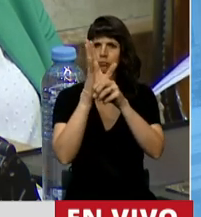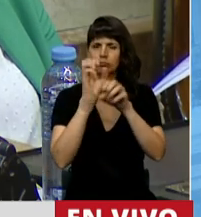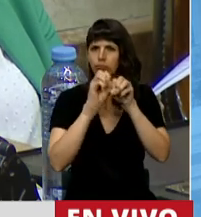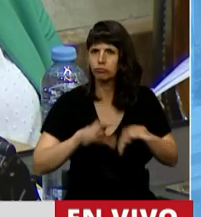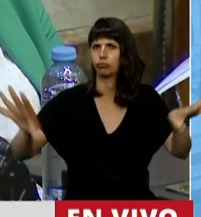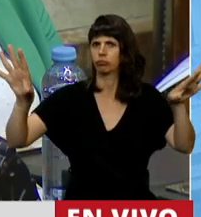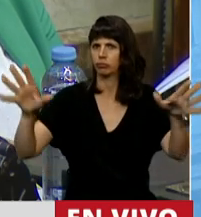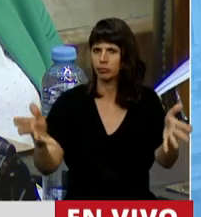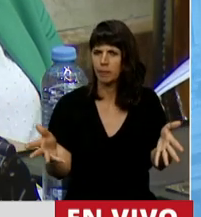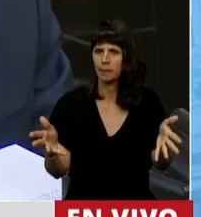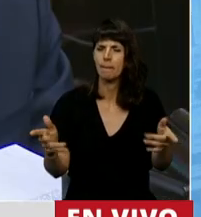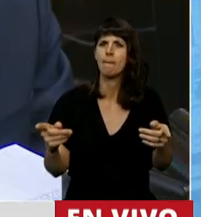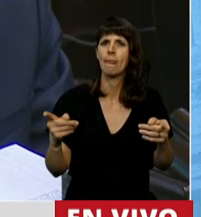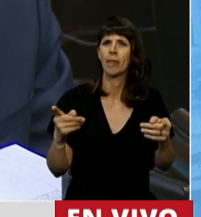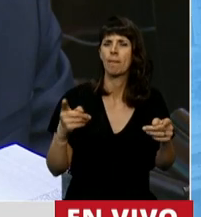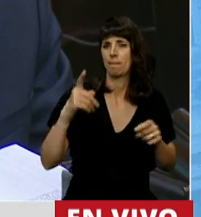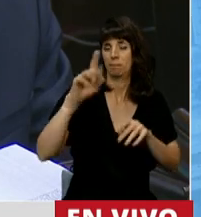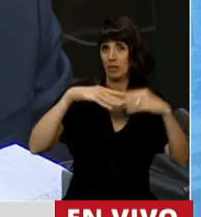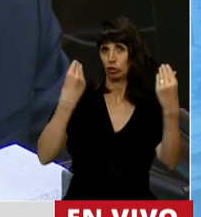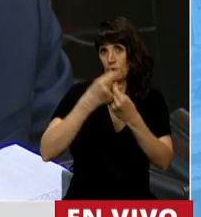más de la mitad de los argentinos en la pobreza,